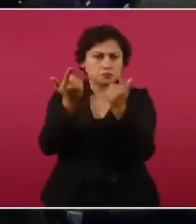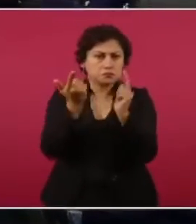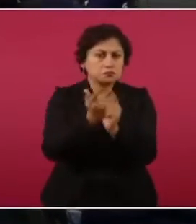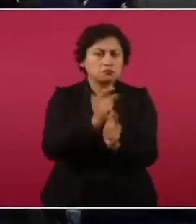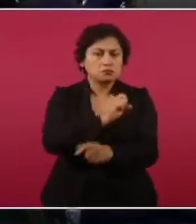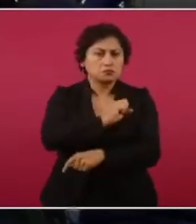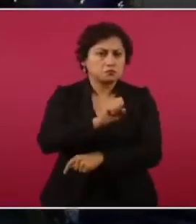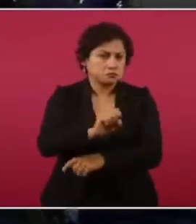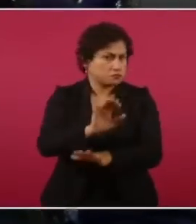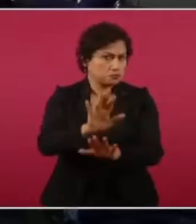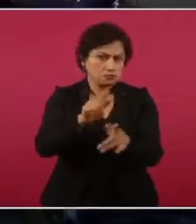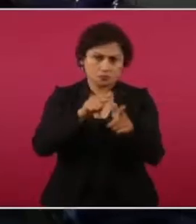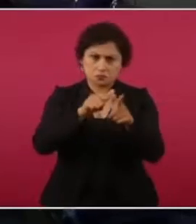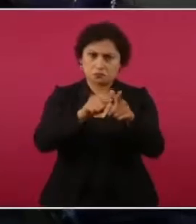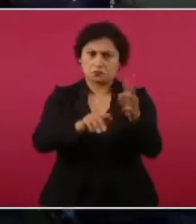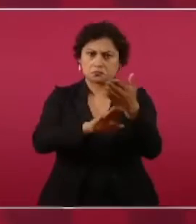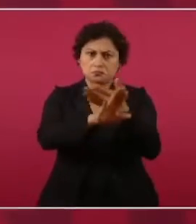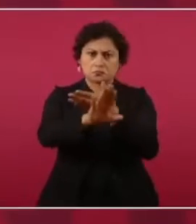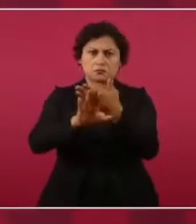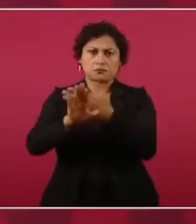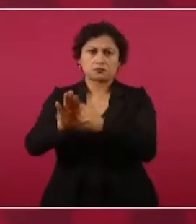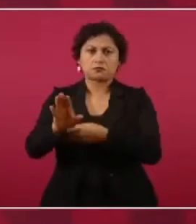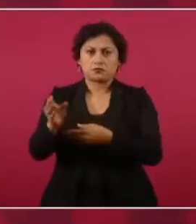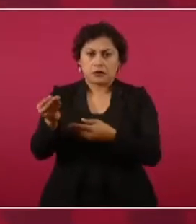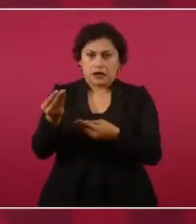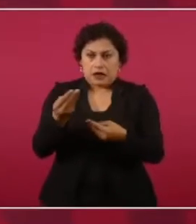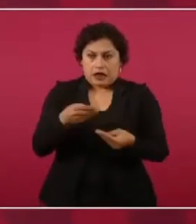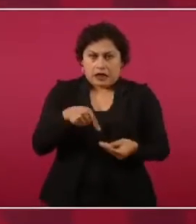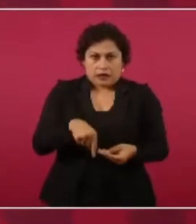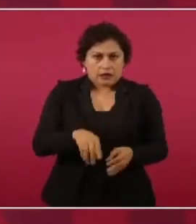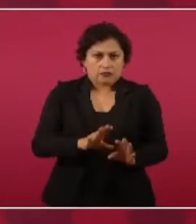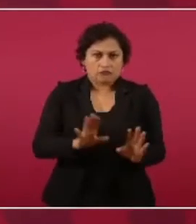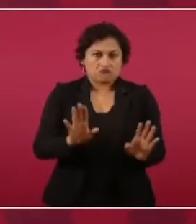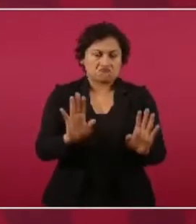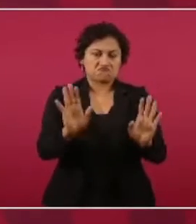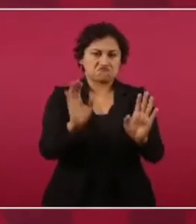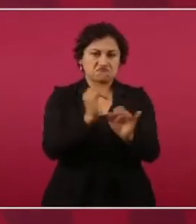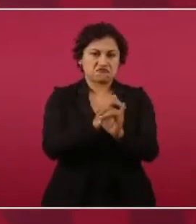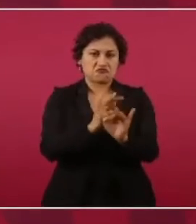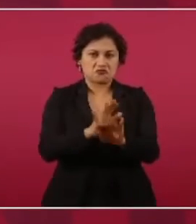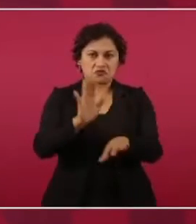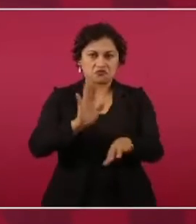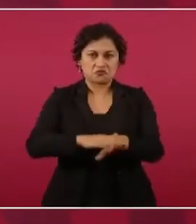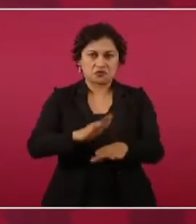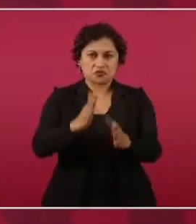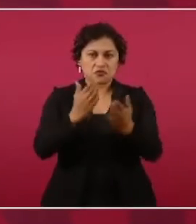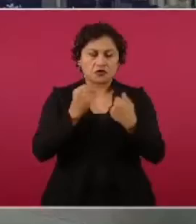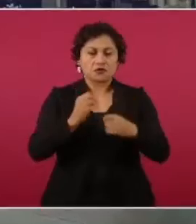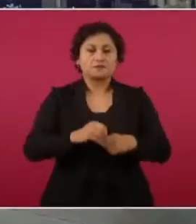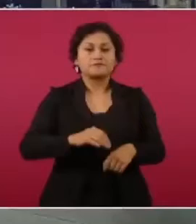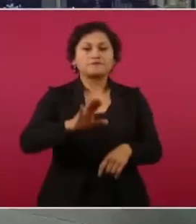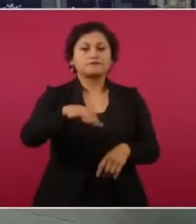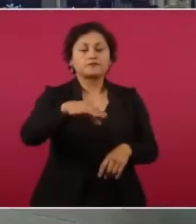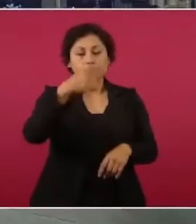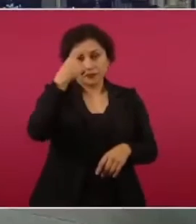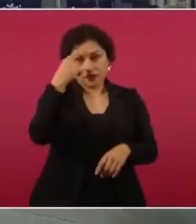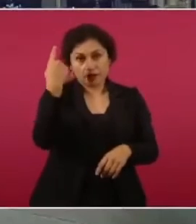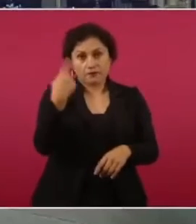Aquí no tenemos información sobre eso. O sea, de que grupos criminales cobren